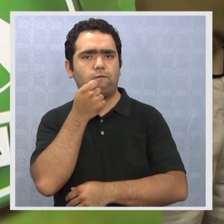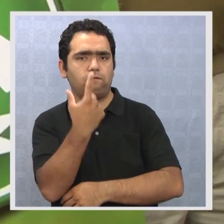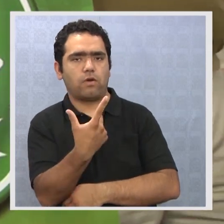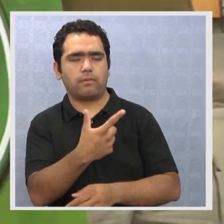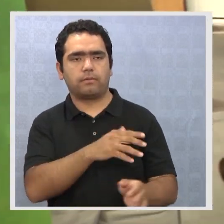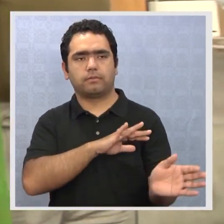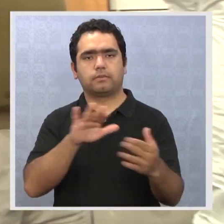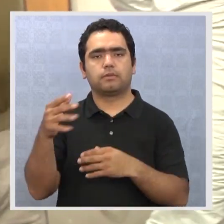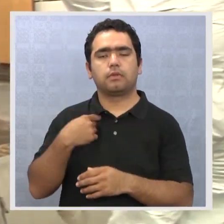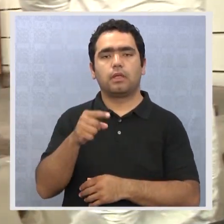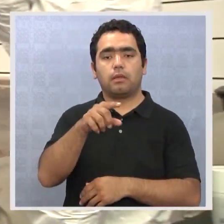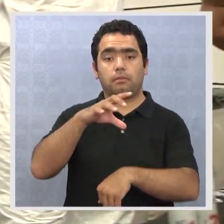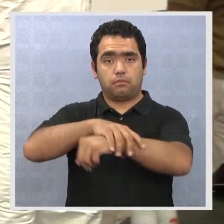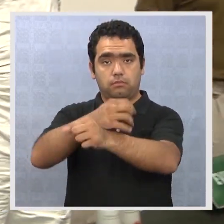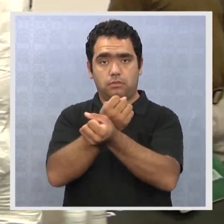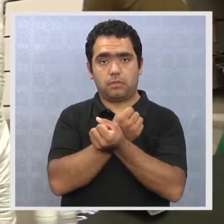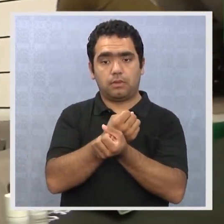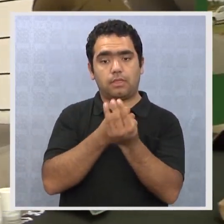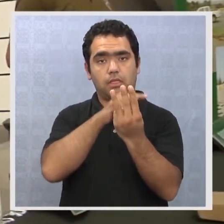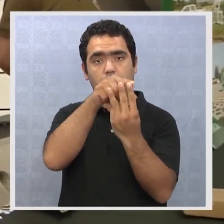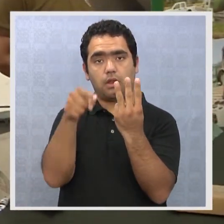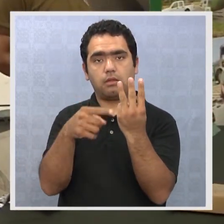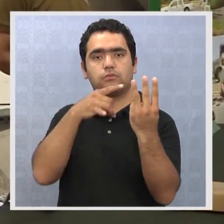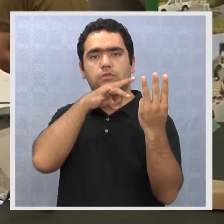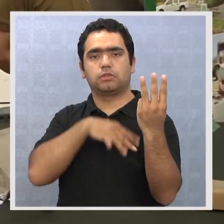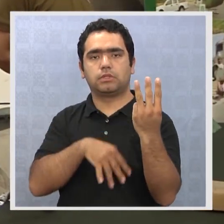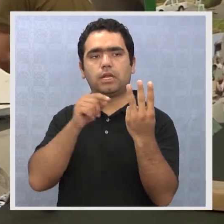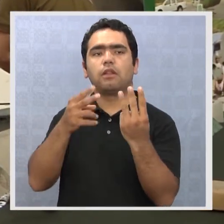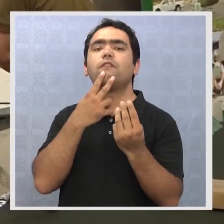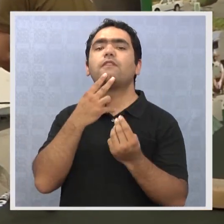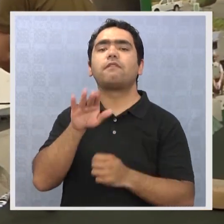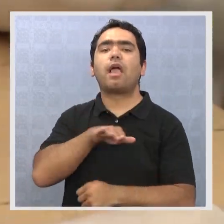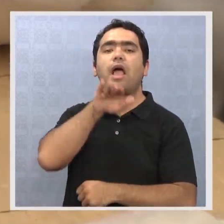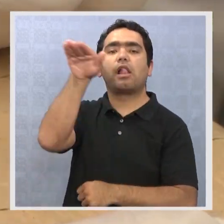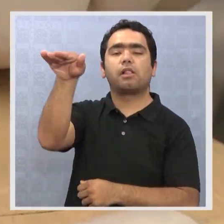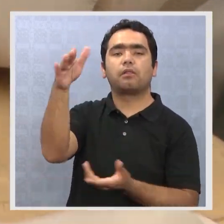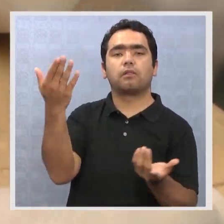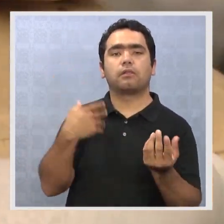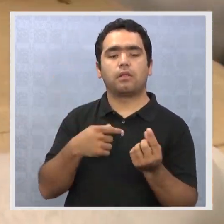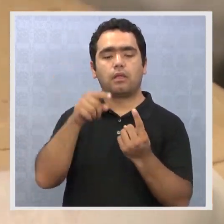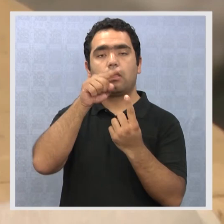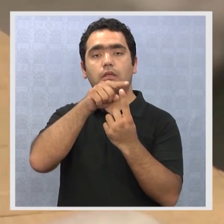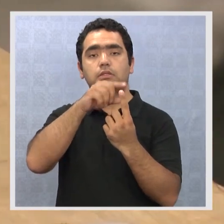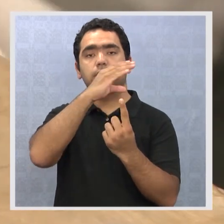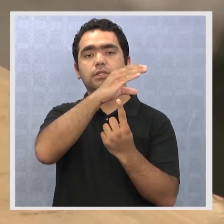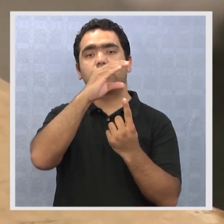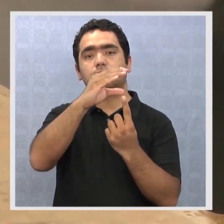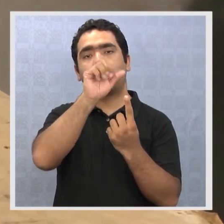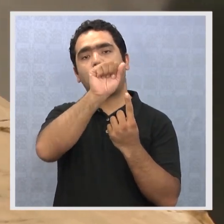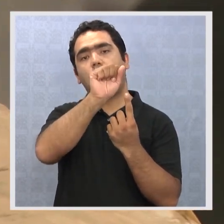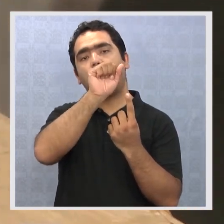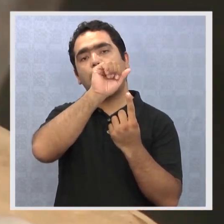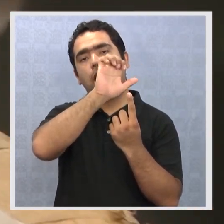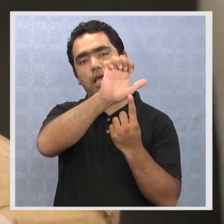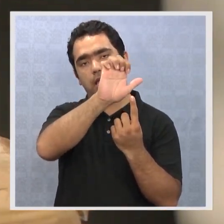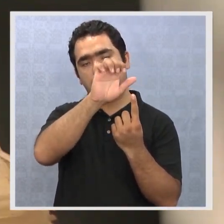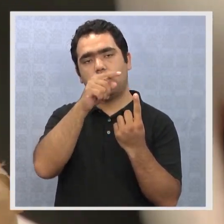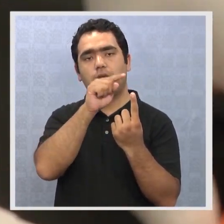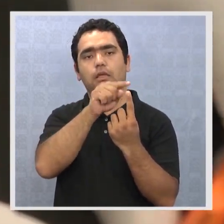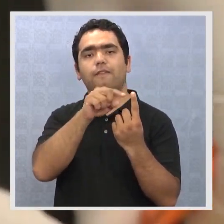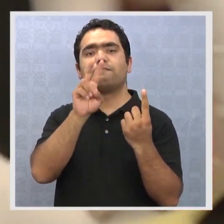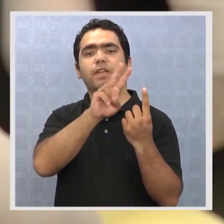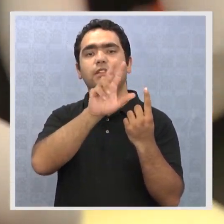detenidos puestos a disposición de la justicia son chilenos con domicilio en alto hospicio con iniciales cc.aa